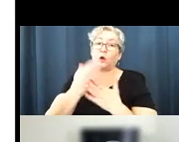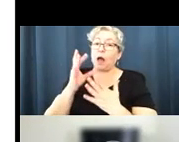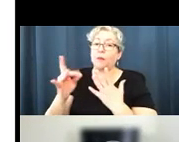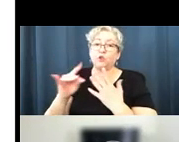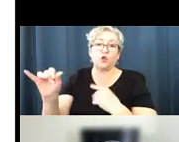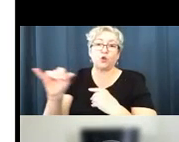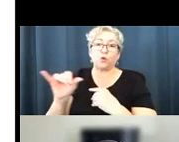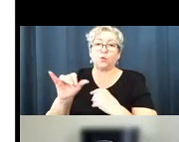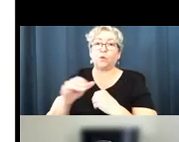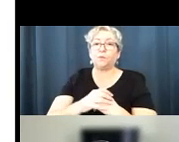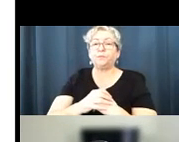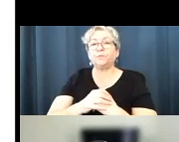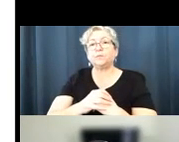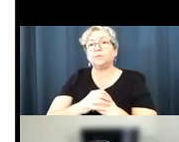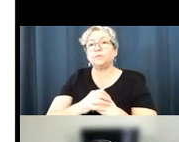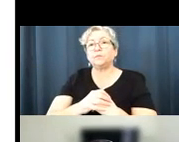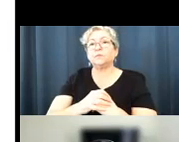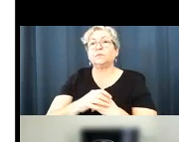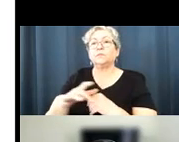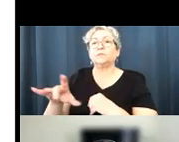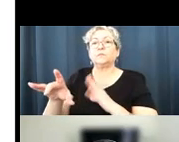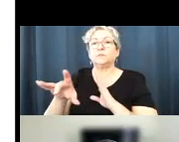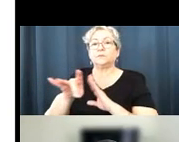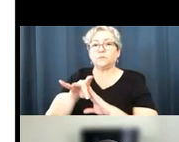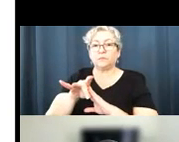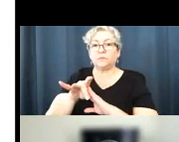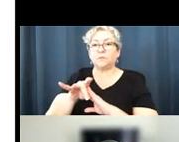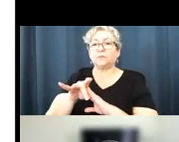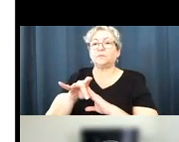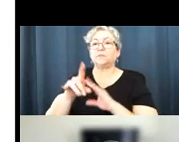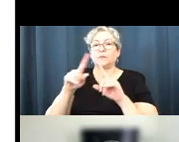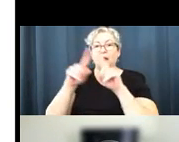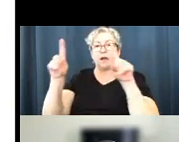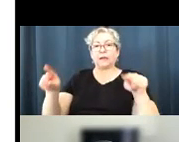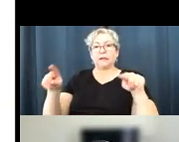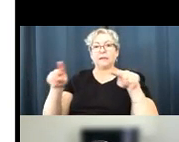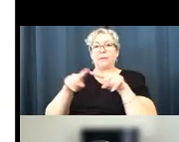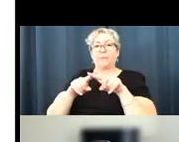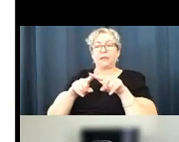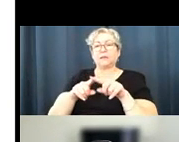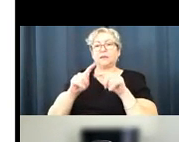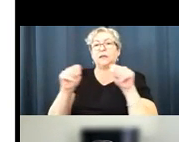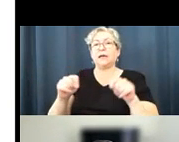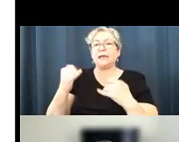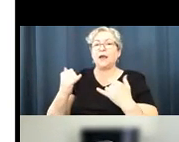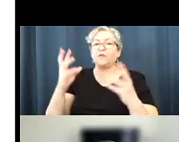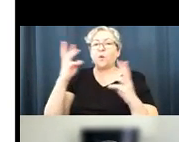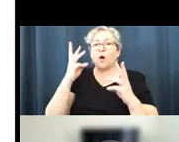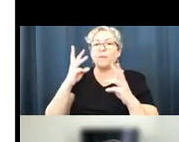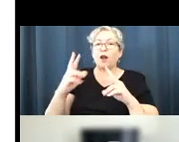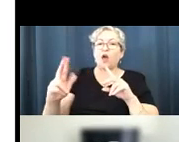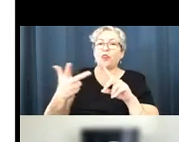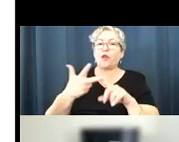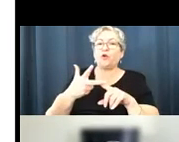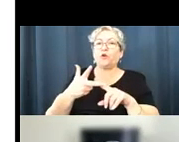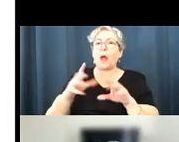opciones. Okay. Entonces, aquí tenemos un buen template y ahora tenemos que